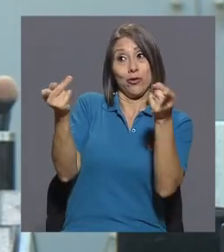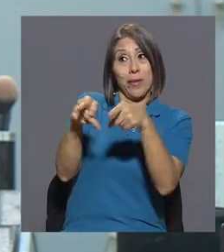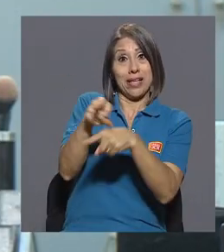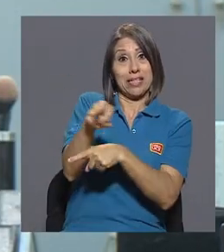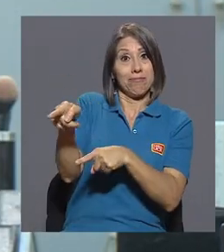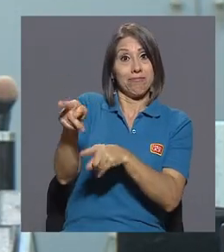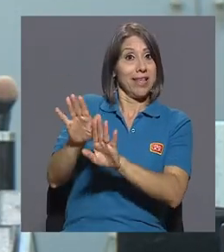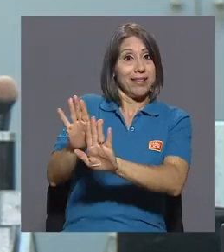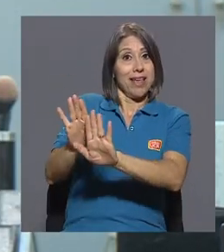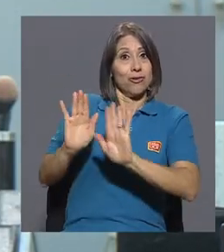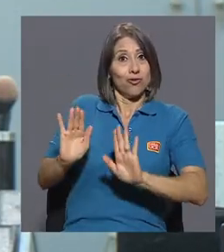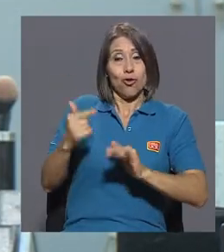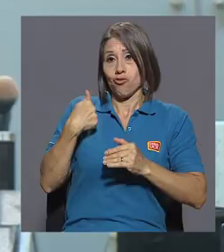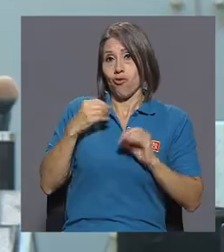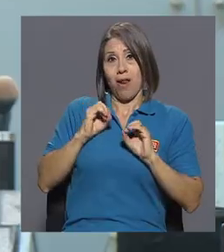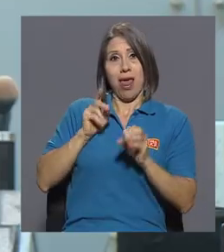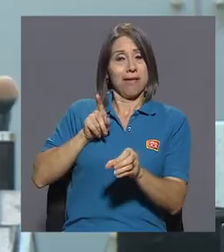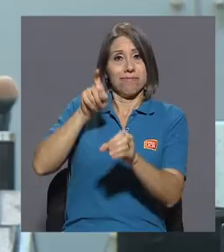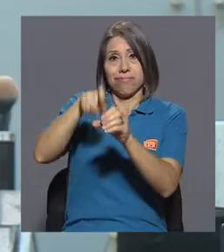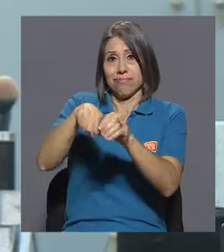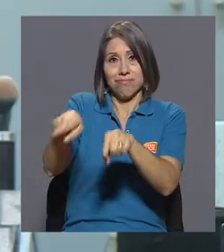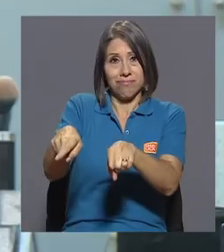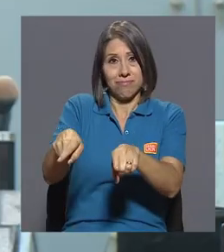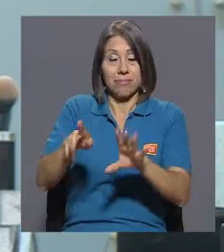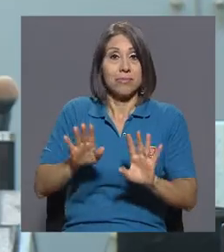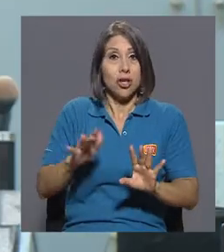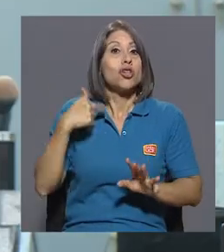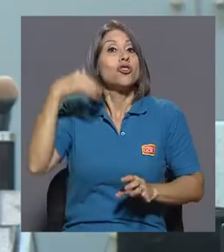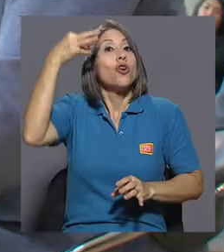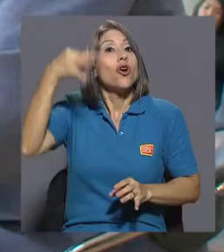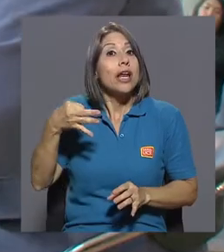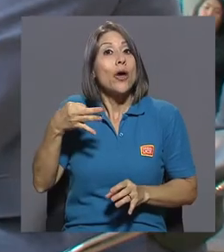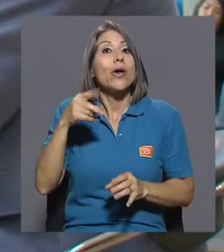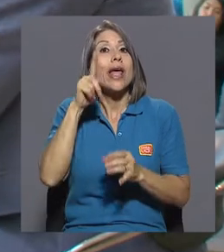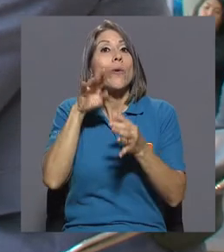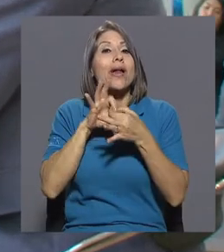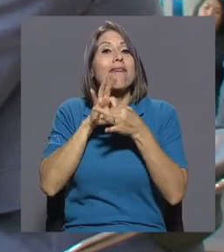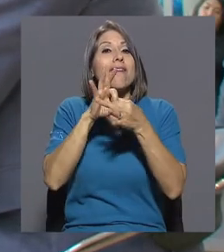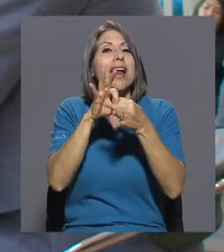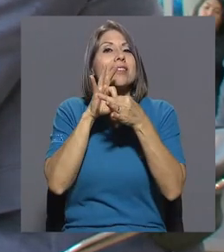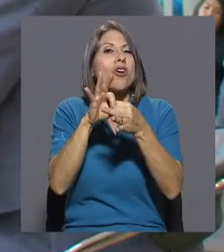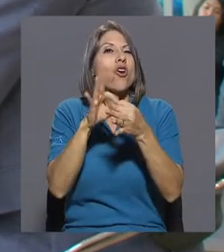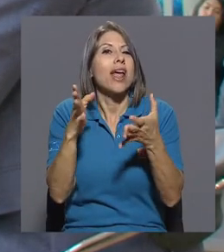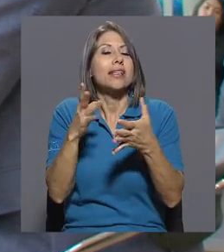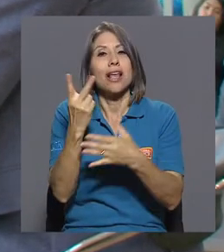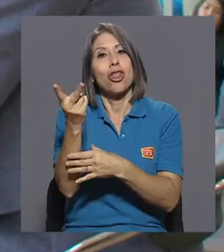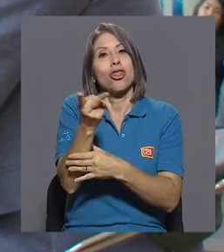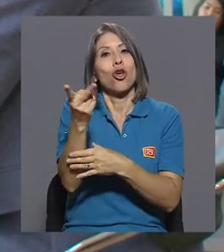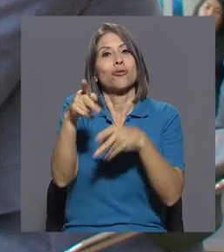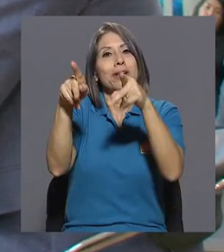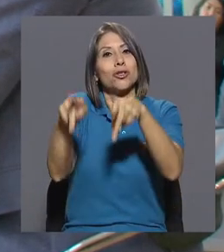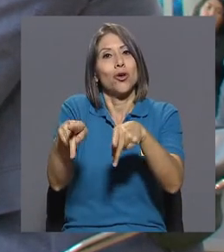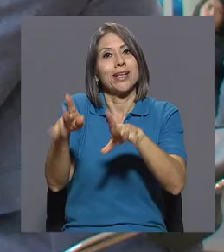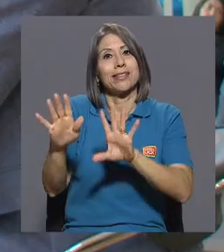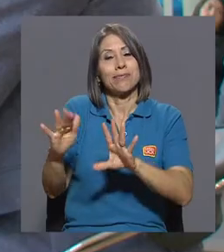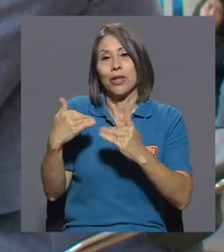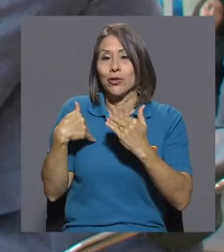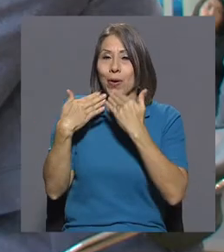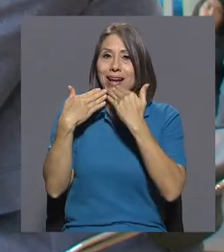nada que ver ahí, porque yo creo que toda relación es entre dos personas, y yo a ellos les agradezco